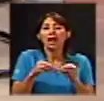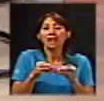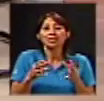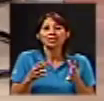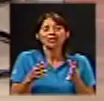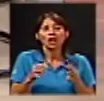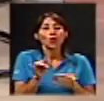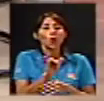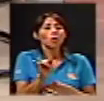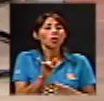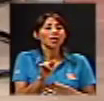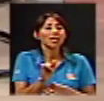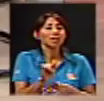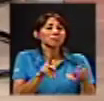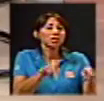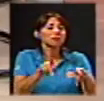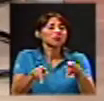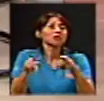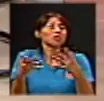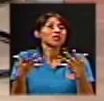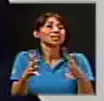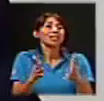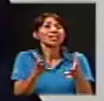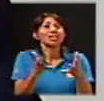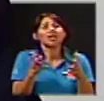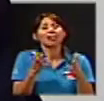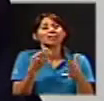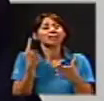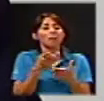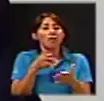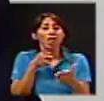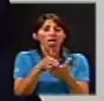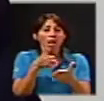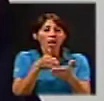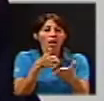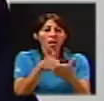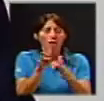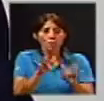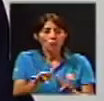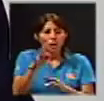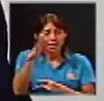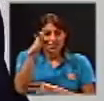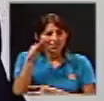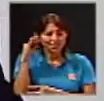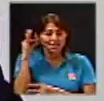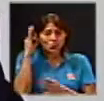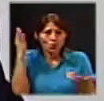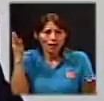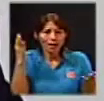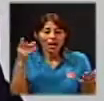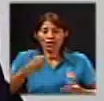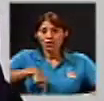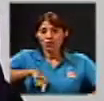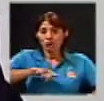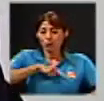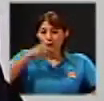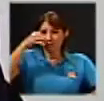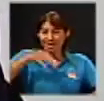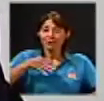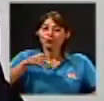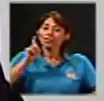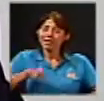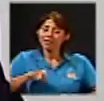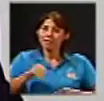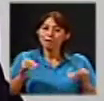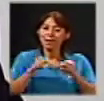de volarle a la pobre señora. Creo que ya deberíamos ser un poquito más justos y valorarla más, porque